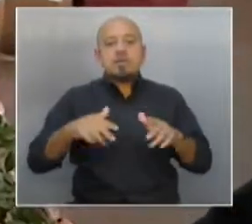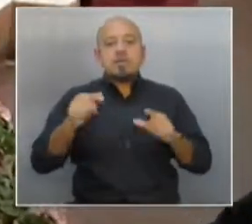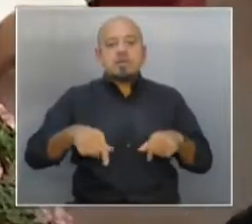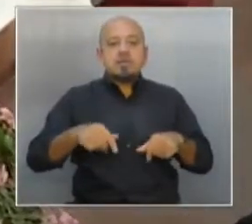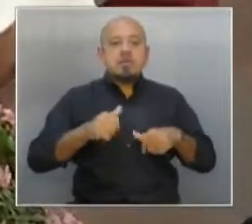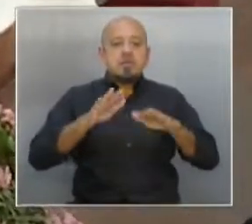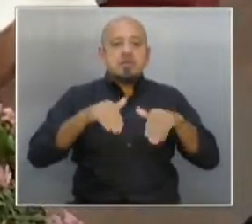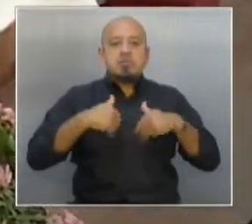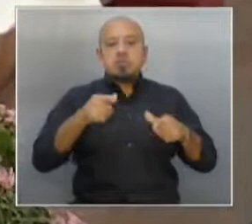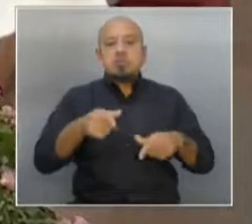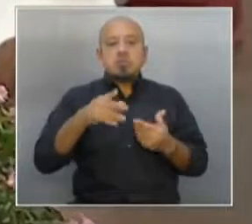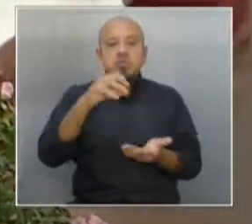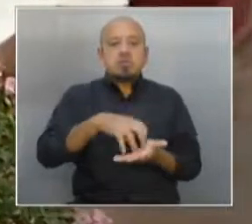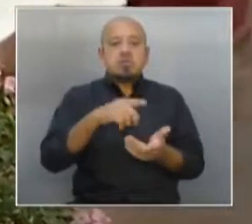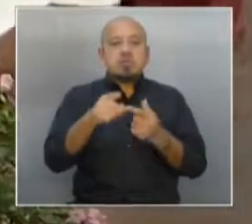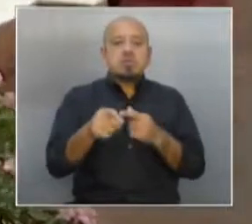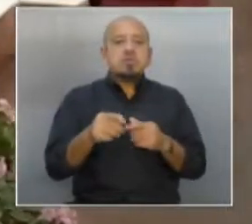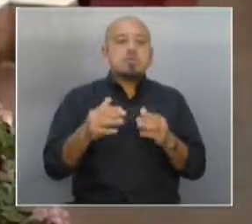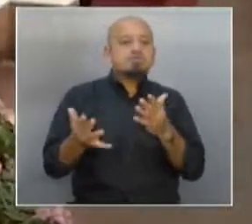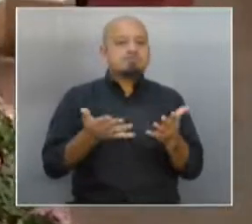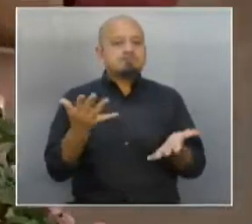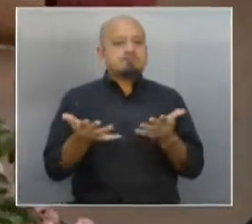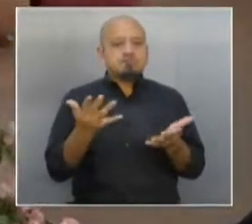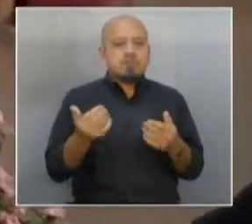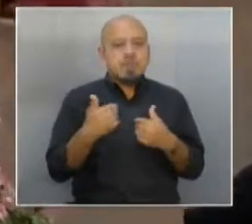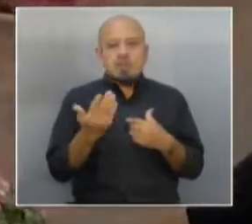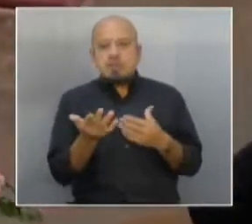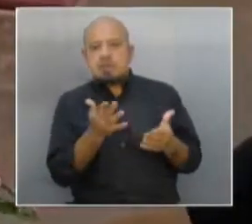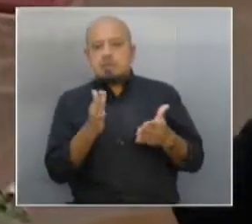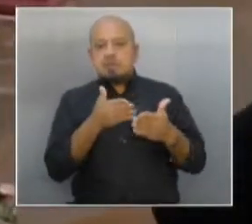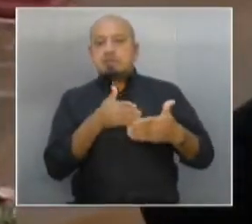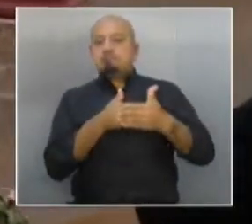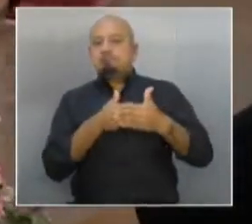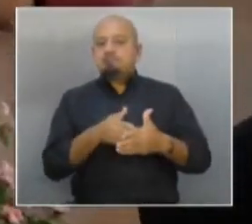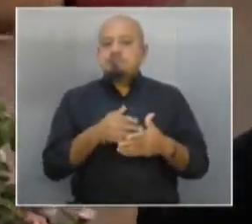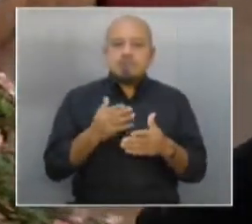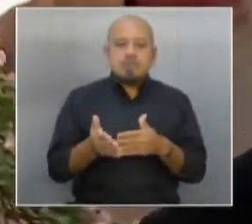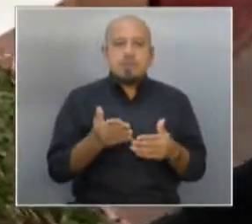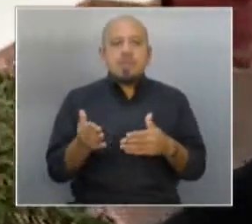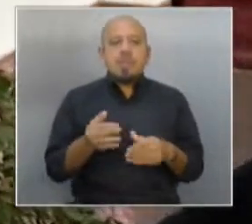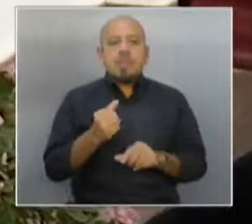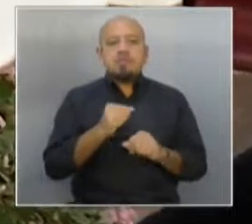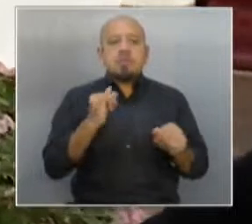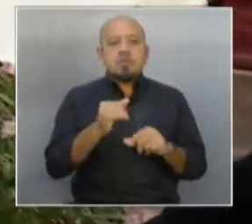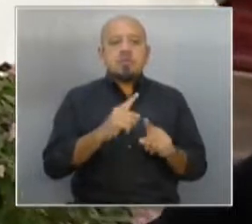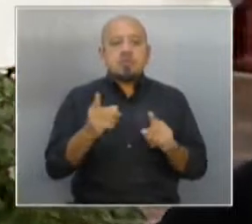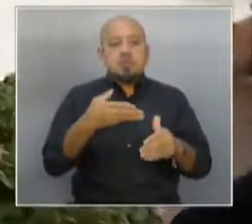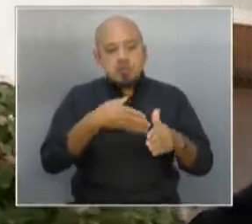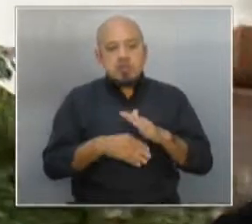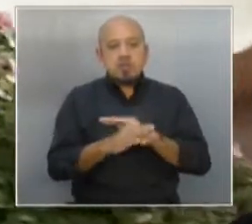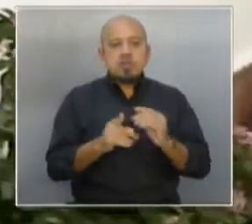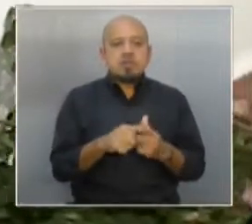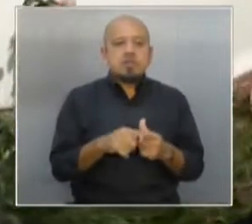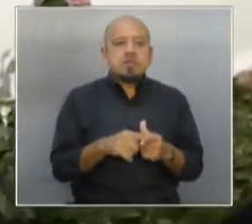tan imponente intimida, genera como una barrera simbólica de, bueno, es como, claro, puedo entrar, o sea, y